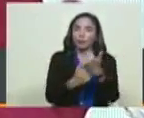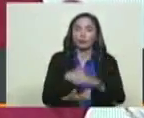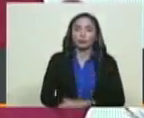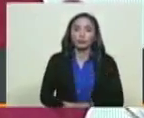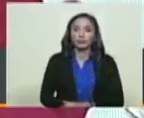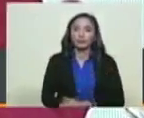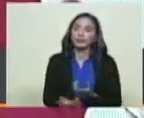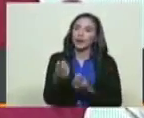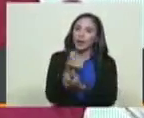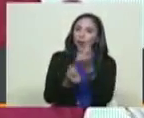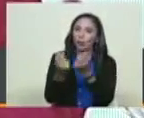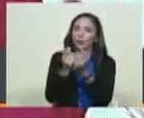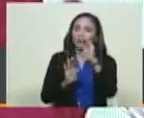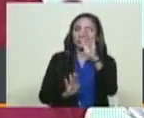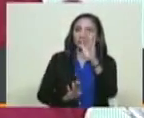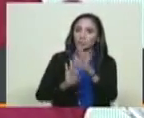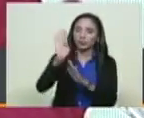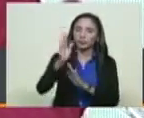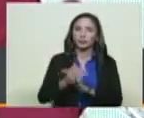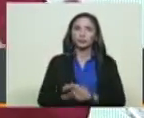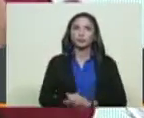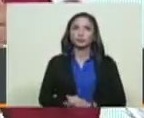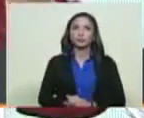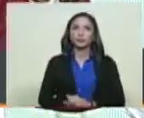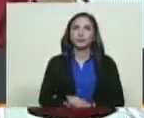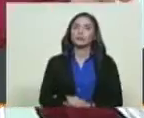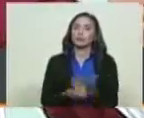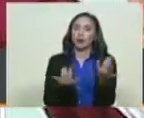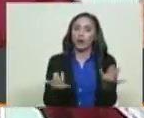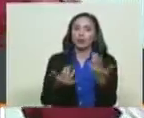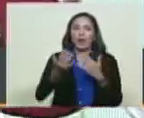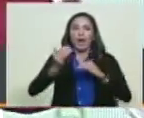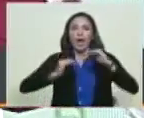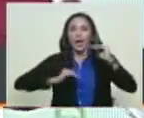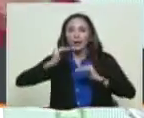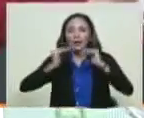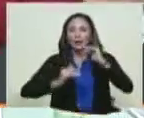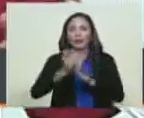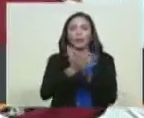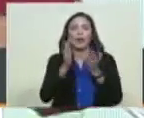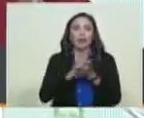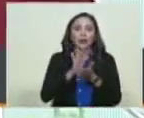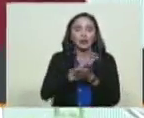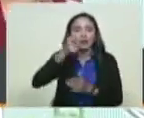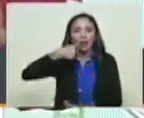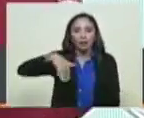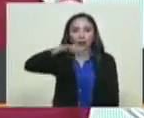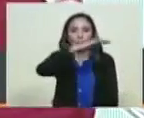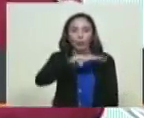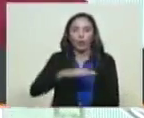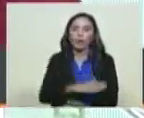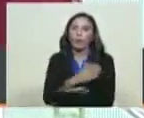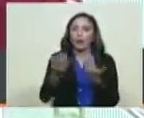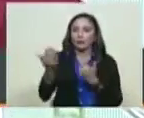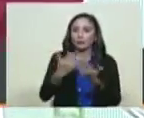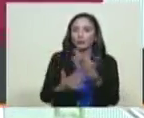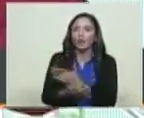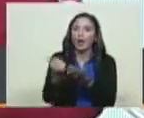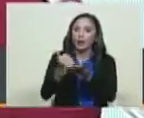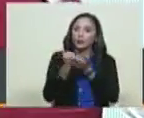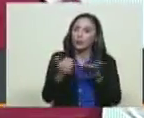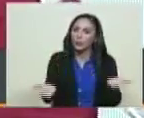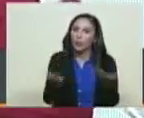la hora de la recuperación económica ha llegado la hora de nuevos equilibrios para el bienestar general para el bien común vamos a